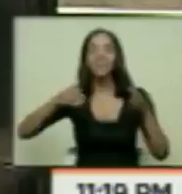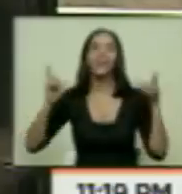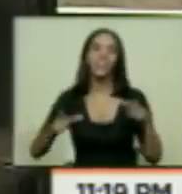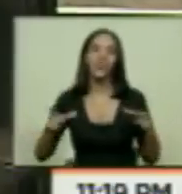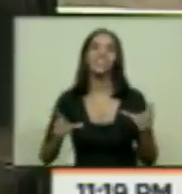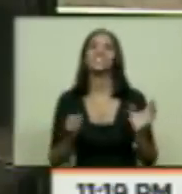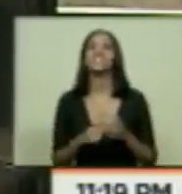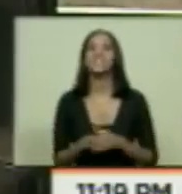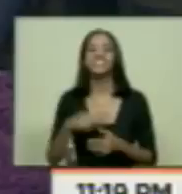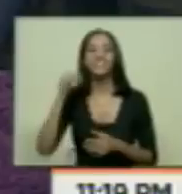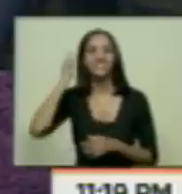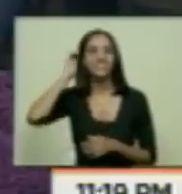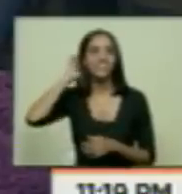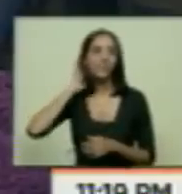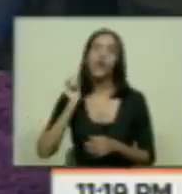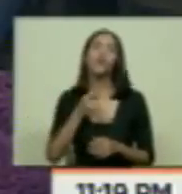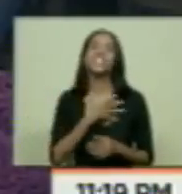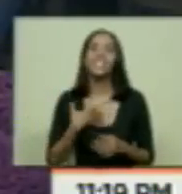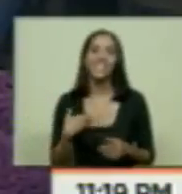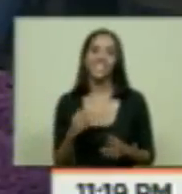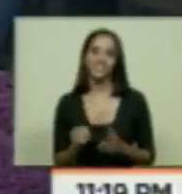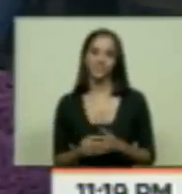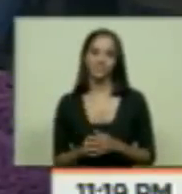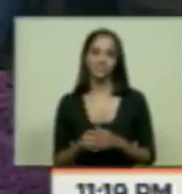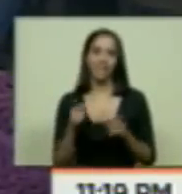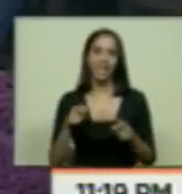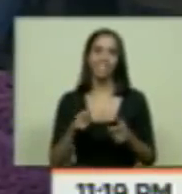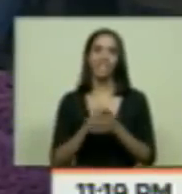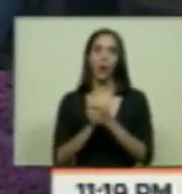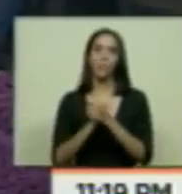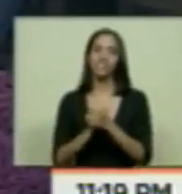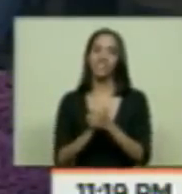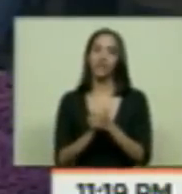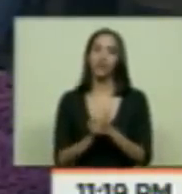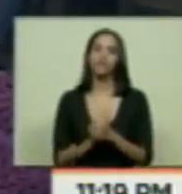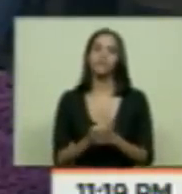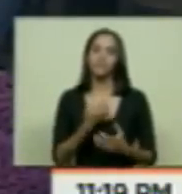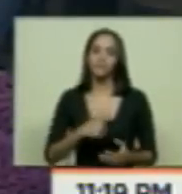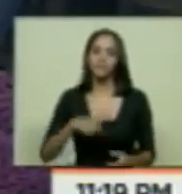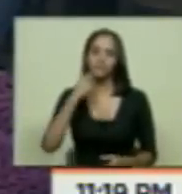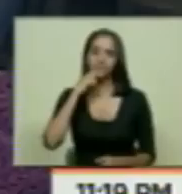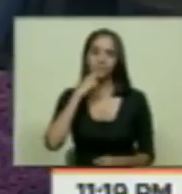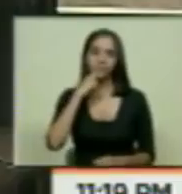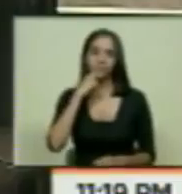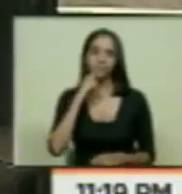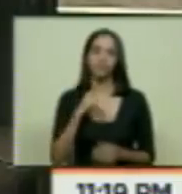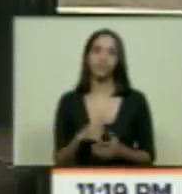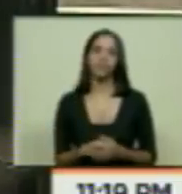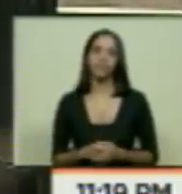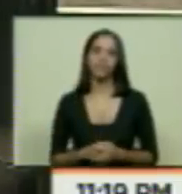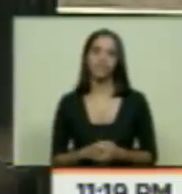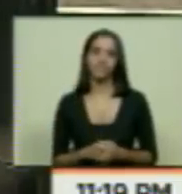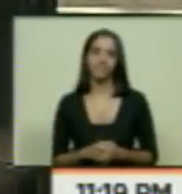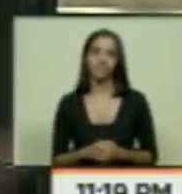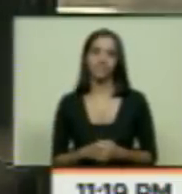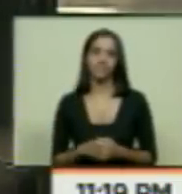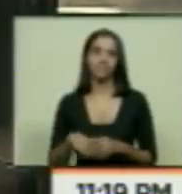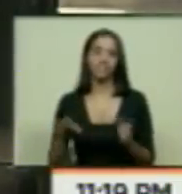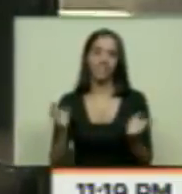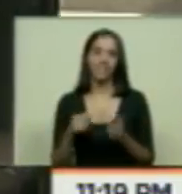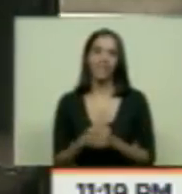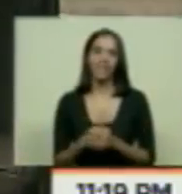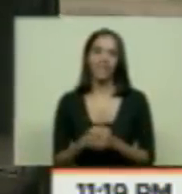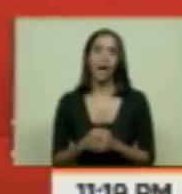la torta, bueno, lo que usted quiera. Ahí está el compañero Putin. Bueno, el compañero... Mientras le investigue el nombre. El compañero